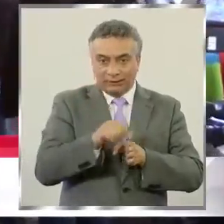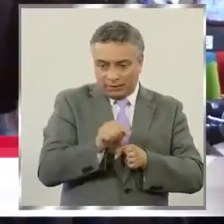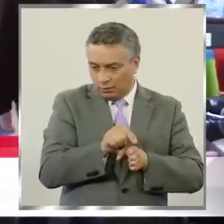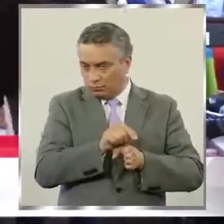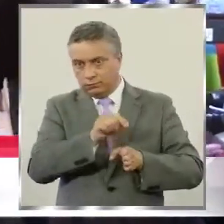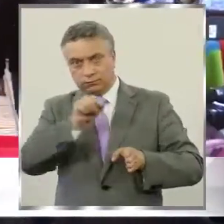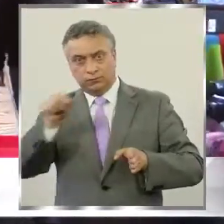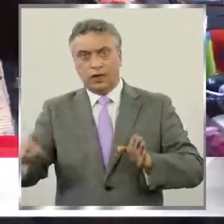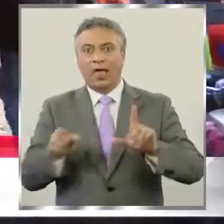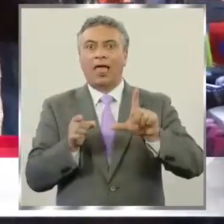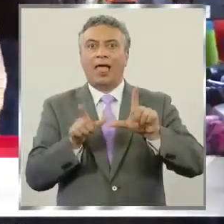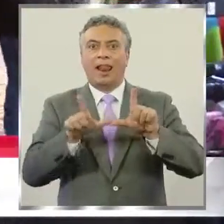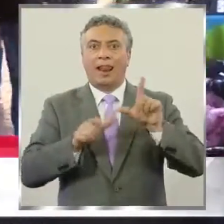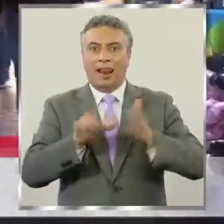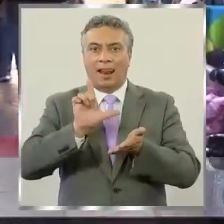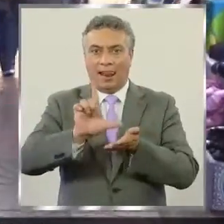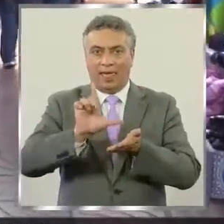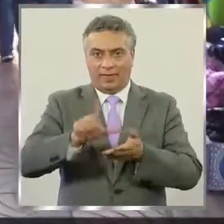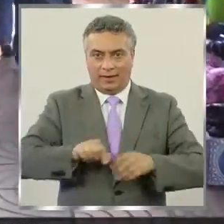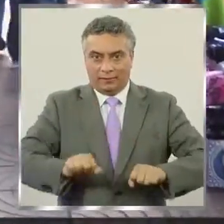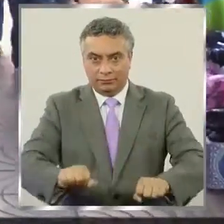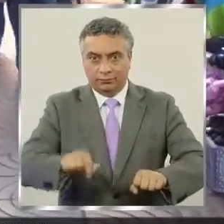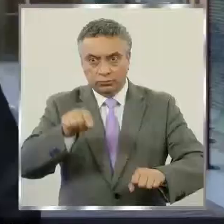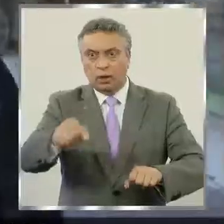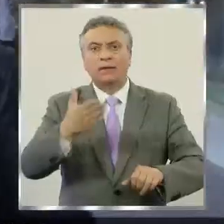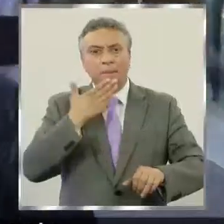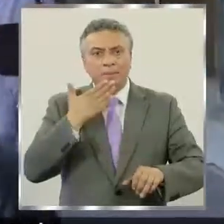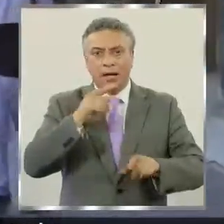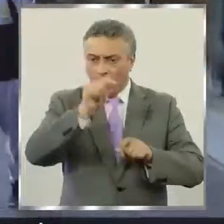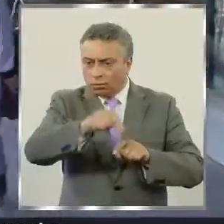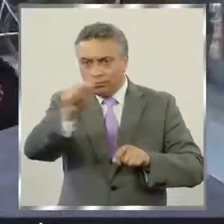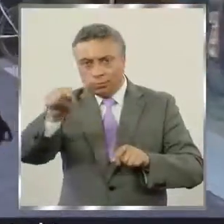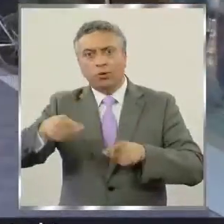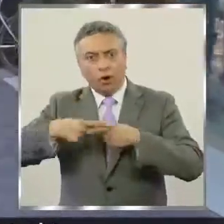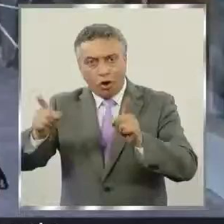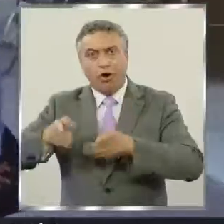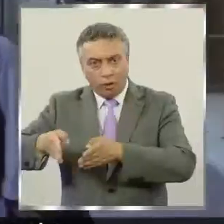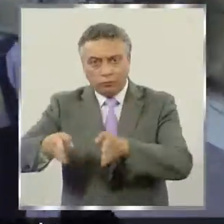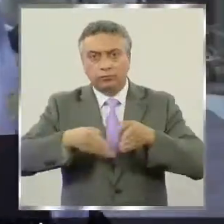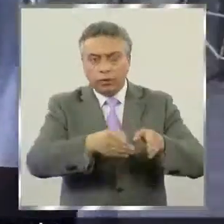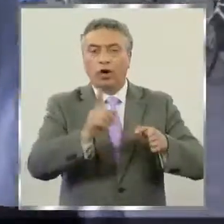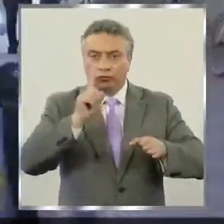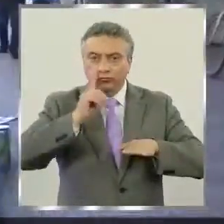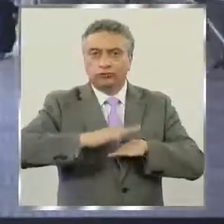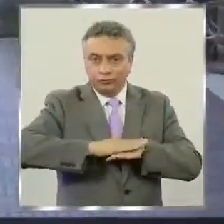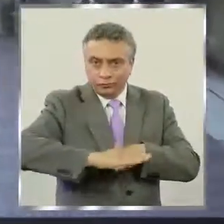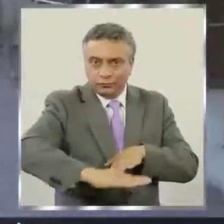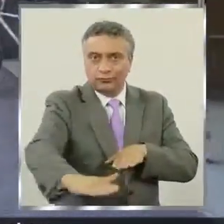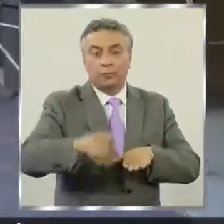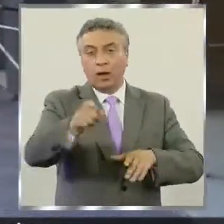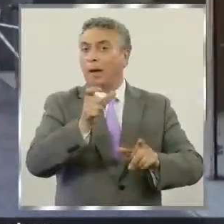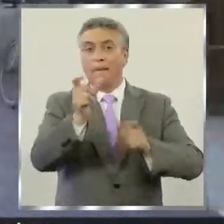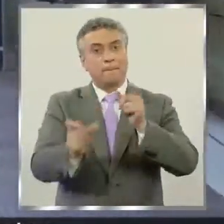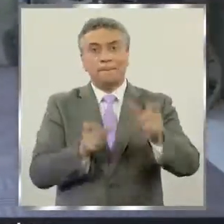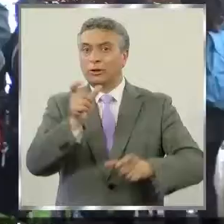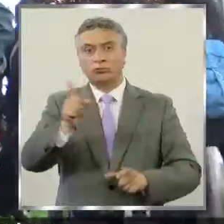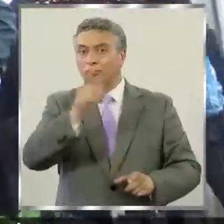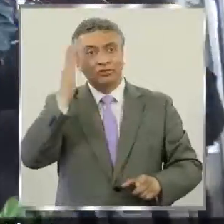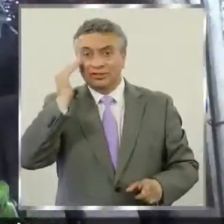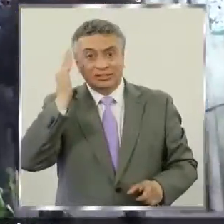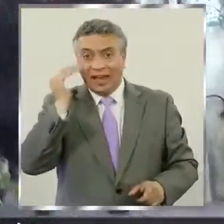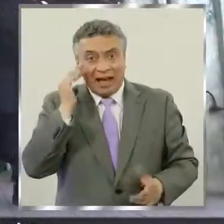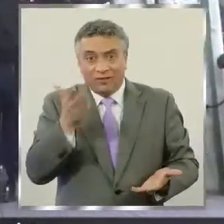ciegos, en Curmoler también, en Maipú también lo tenemos, y en otras veredas. Y la gente lamentablemente no los sabe